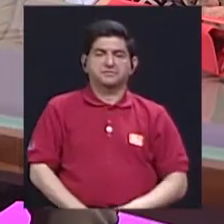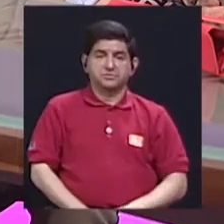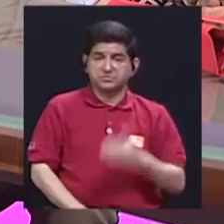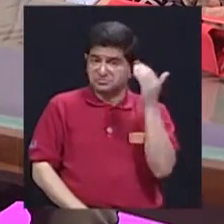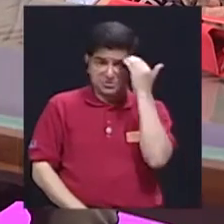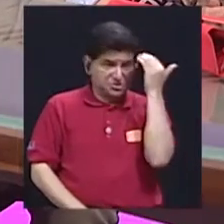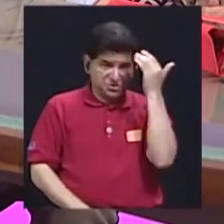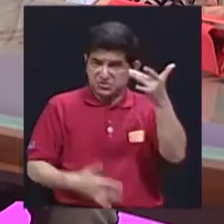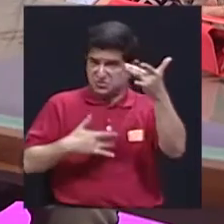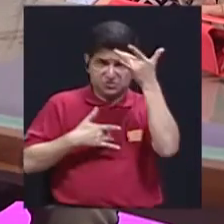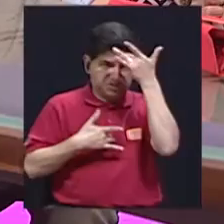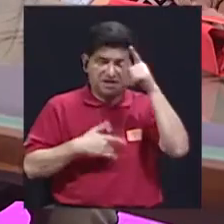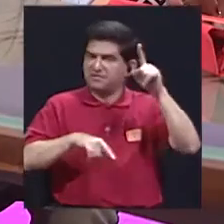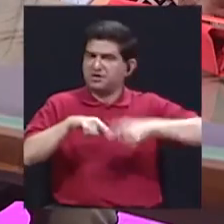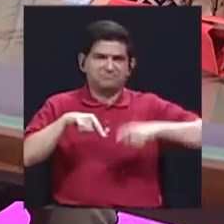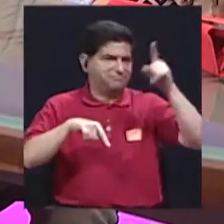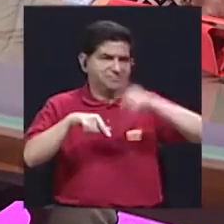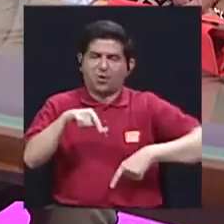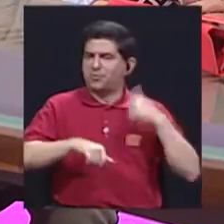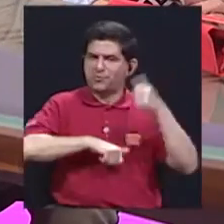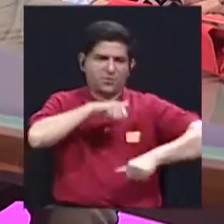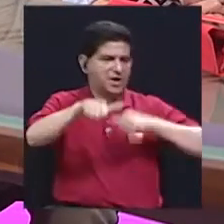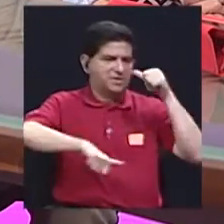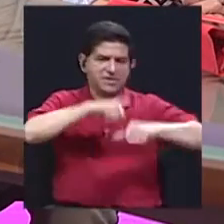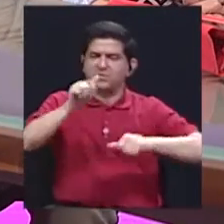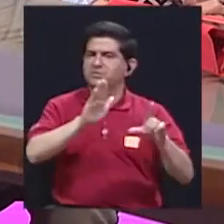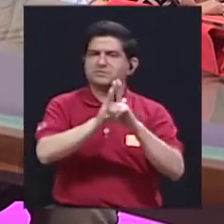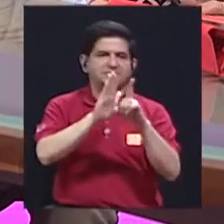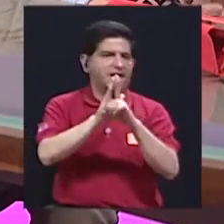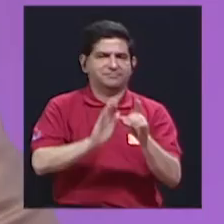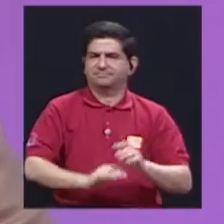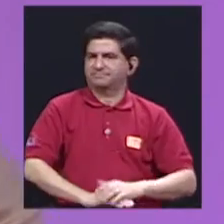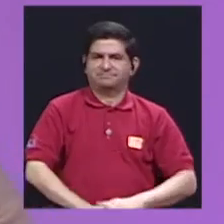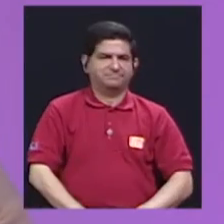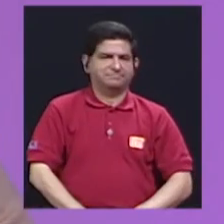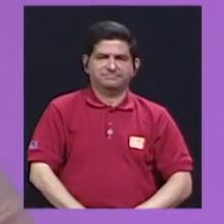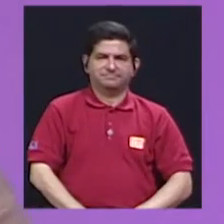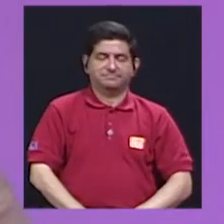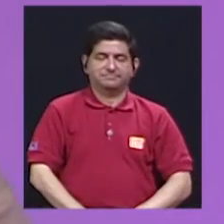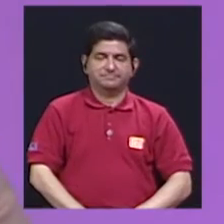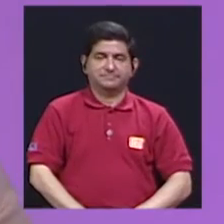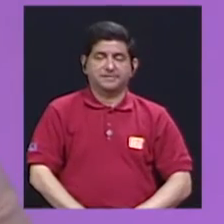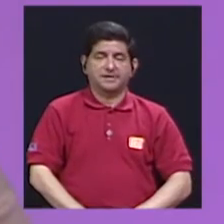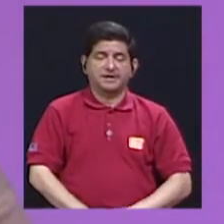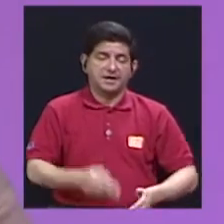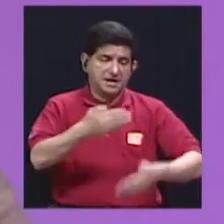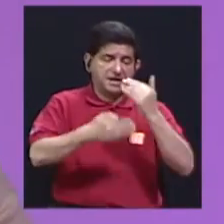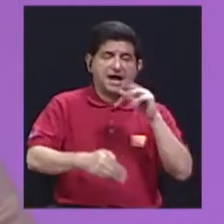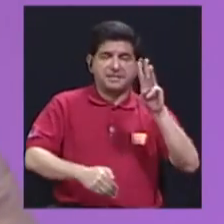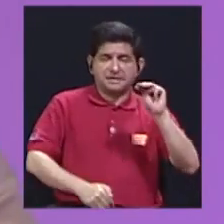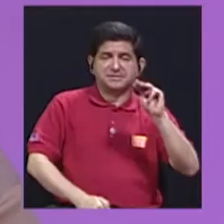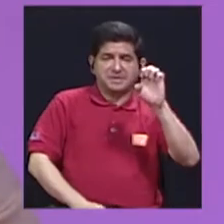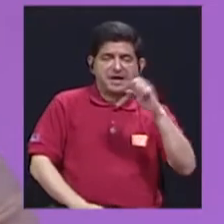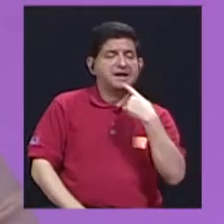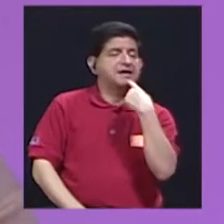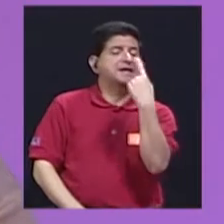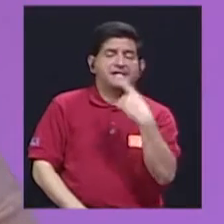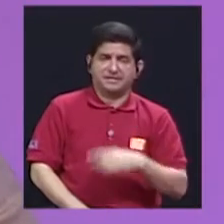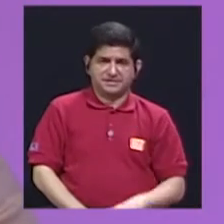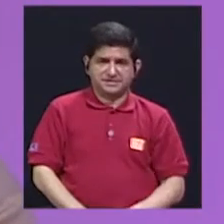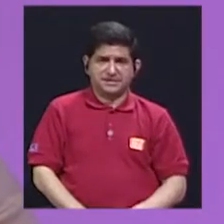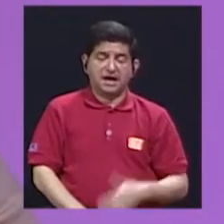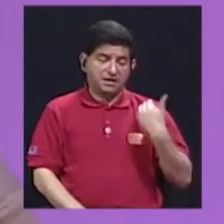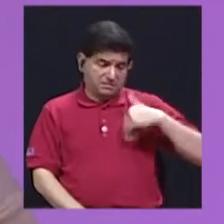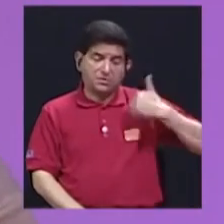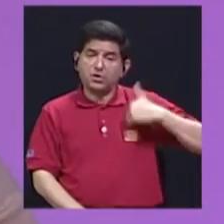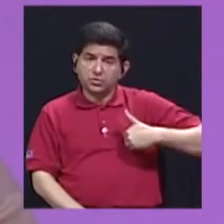conoce de la enfermedad no puede luchar por sus derechos ahora hablamos marianela maría elena de los